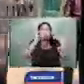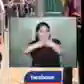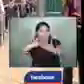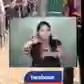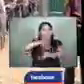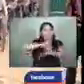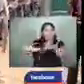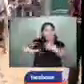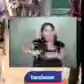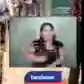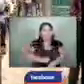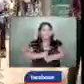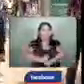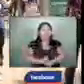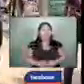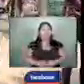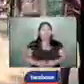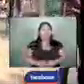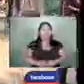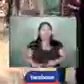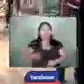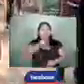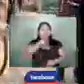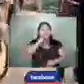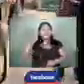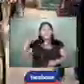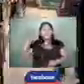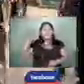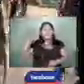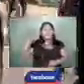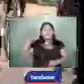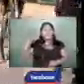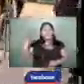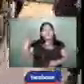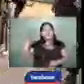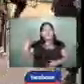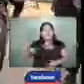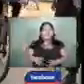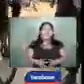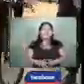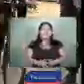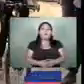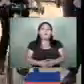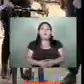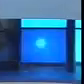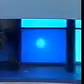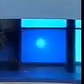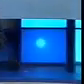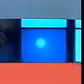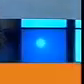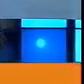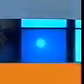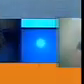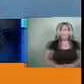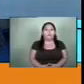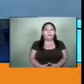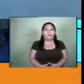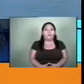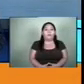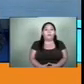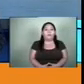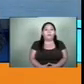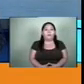y seguro para trasladarse. Este es un informe de Dani Guarita para Noticiero Hechos. Vamos con noticias